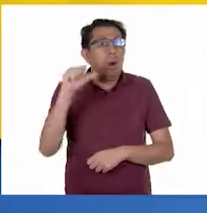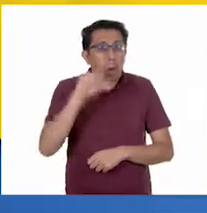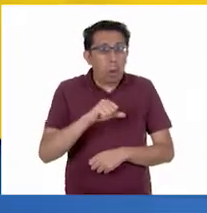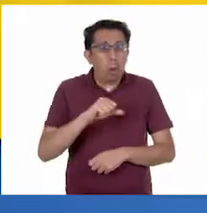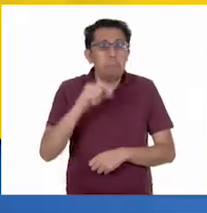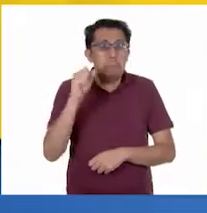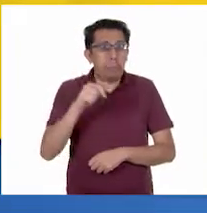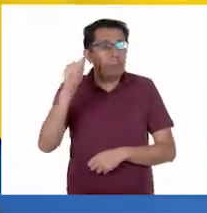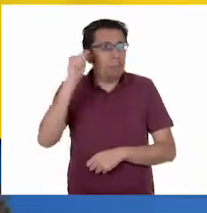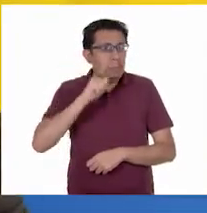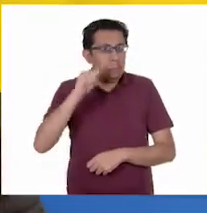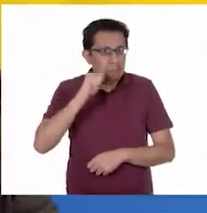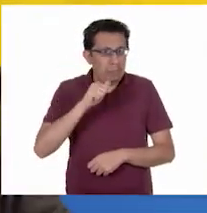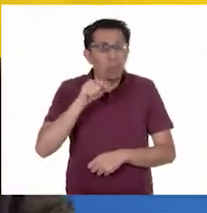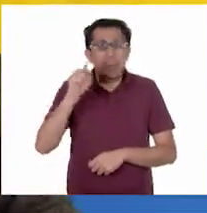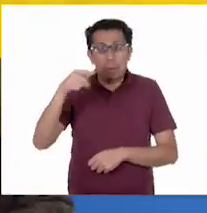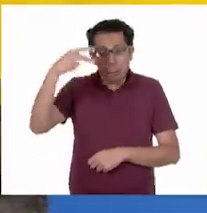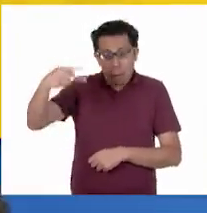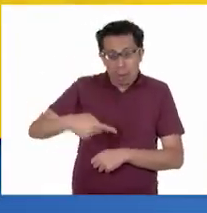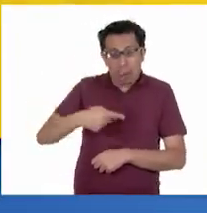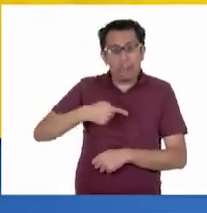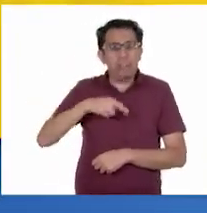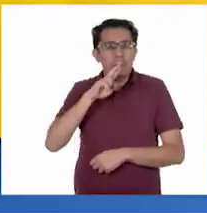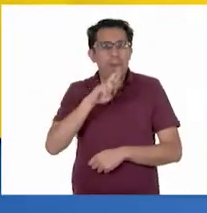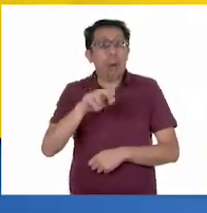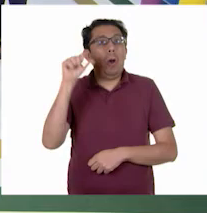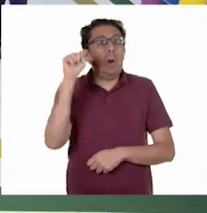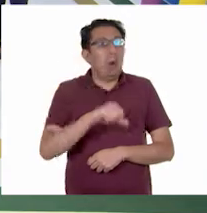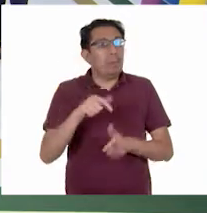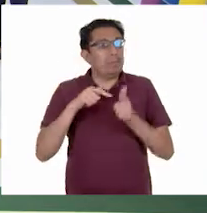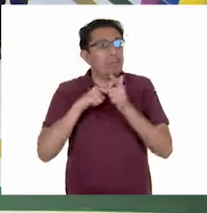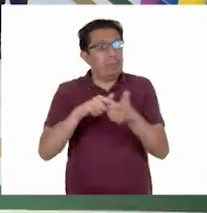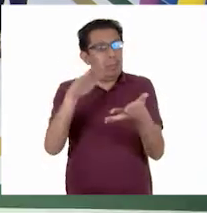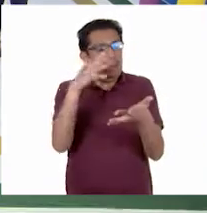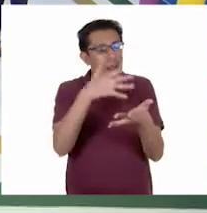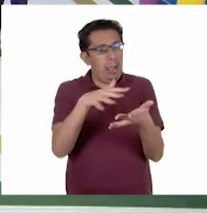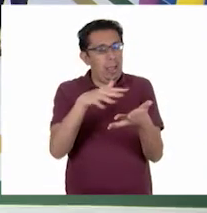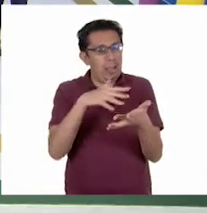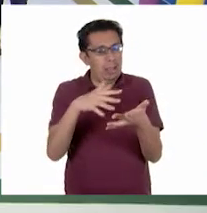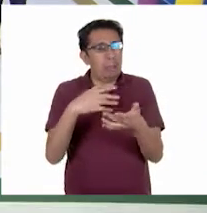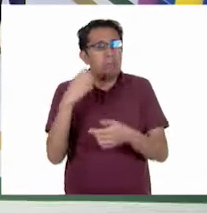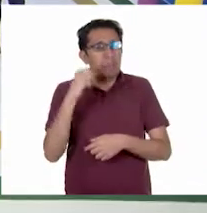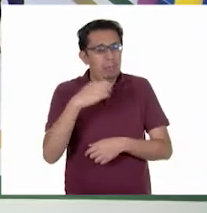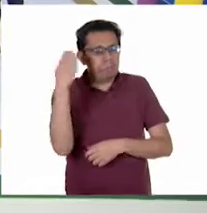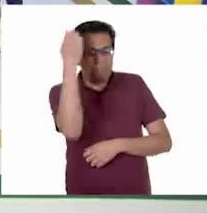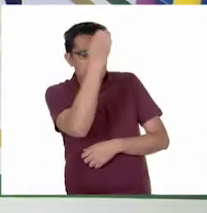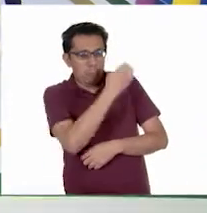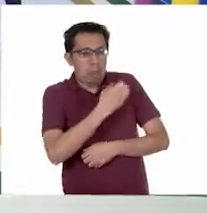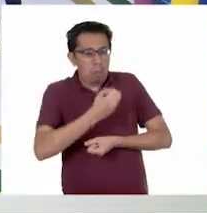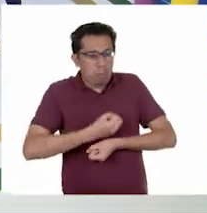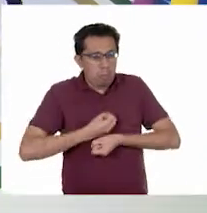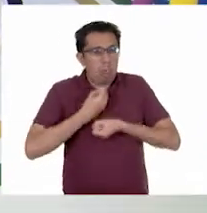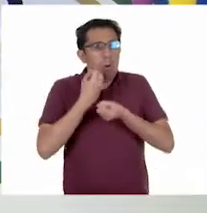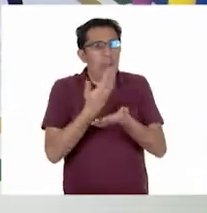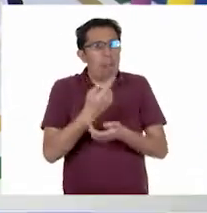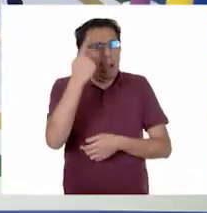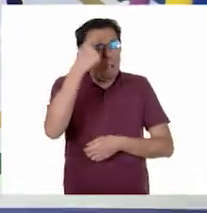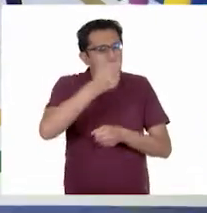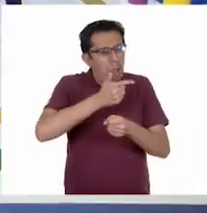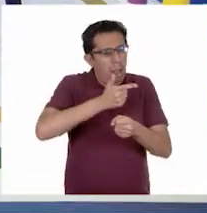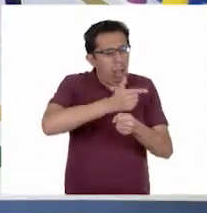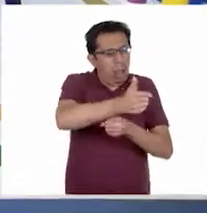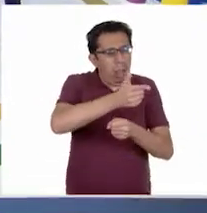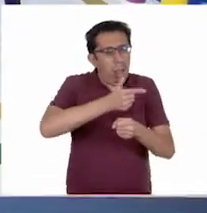sí. Respondiendo a tu pregunta, el día de hoy continuaremos leyendo y analizando poemas para reconocer